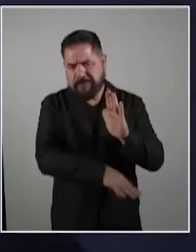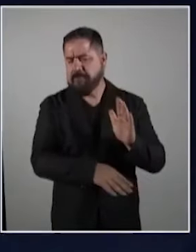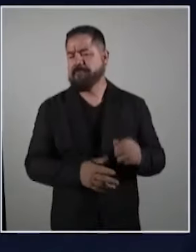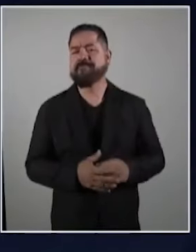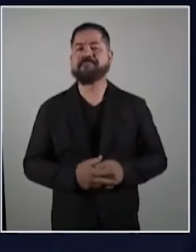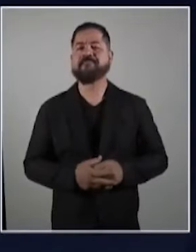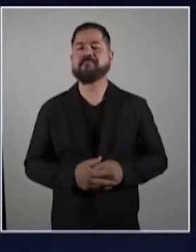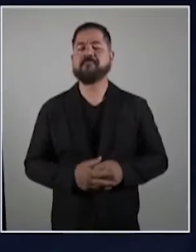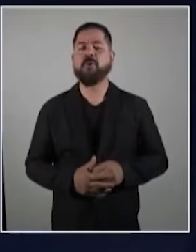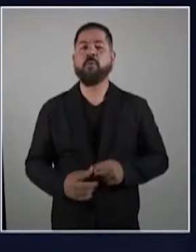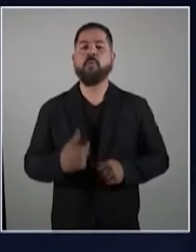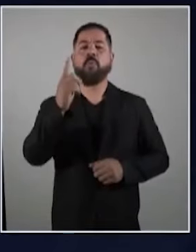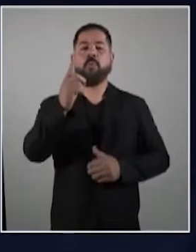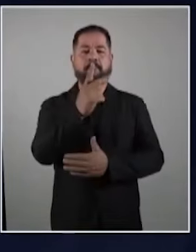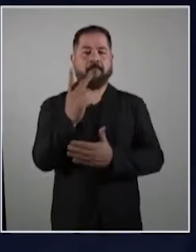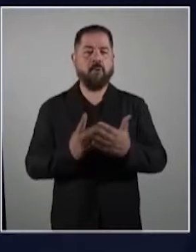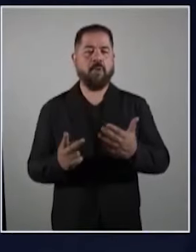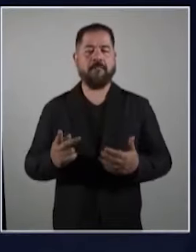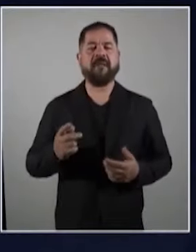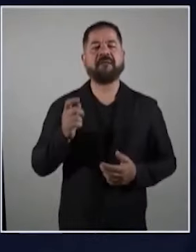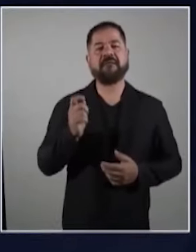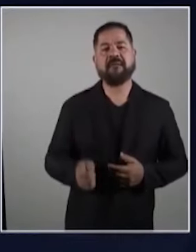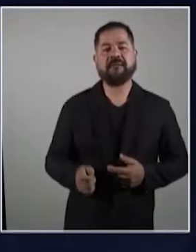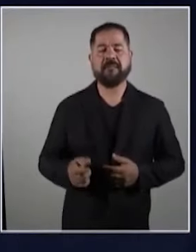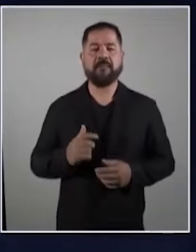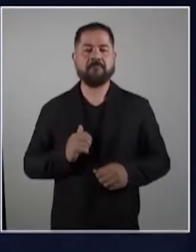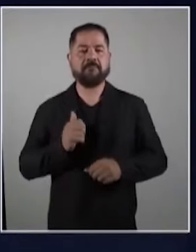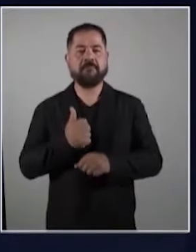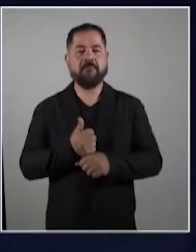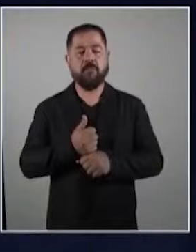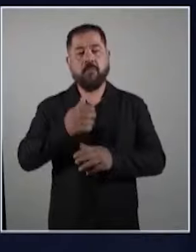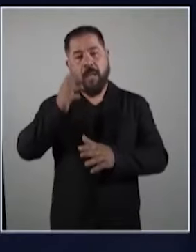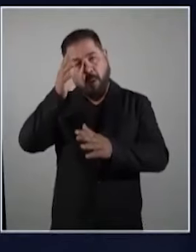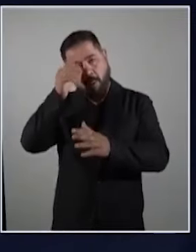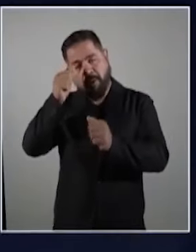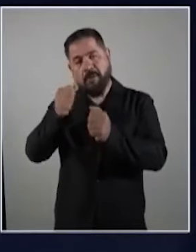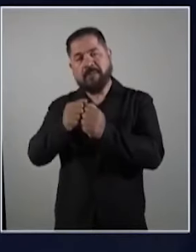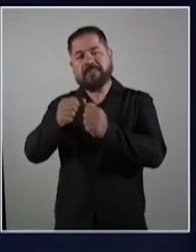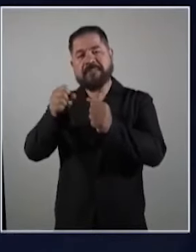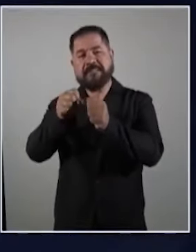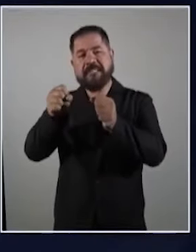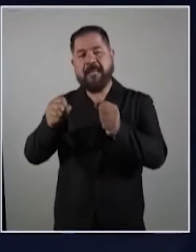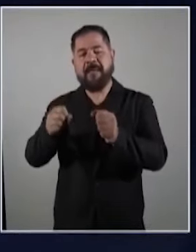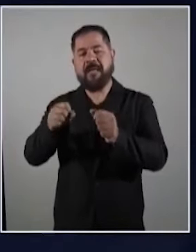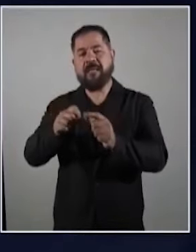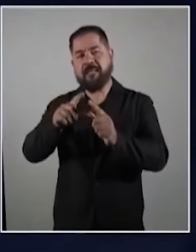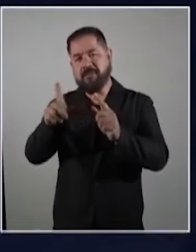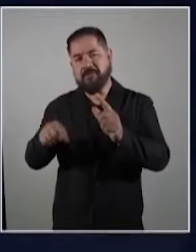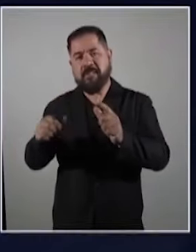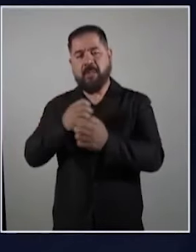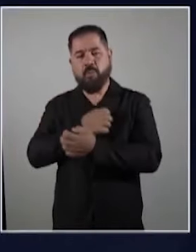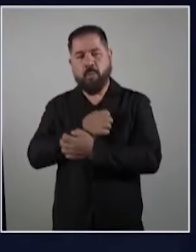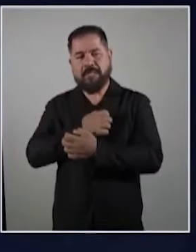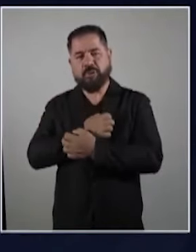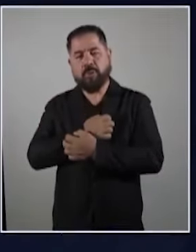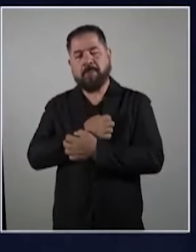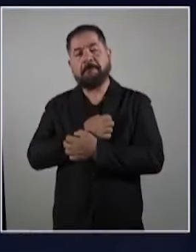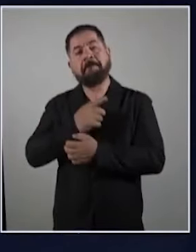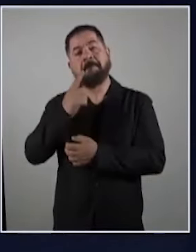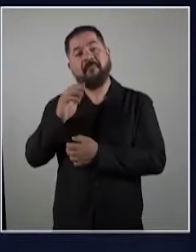uno de los programas que tenemos eh definidos es la implementación de convenios con el Sistema Nacional de Educación tanto Estatal como Federal para